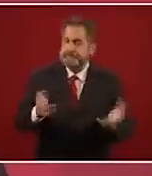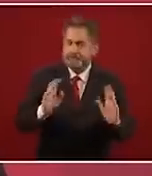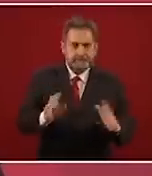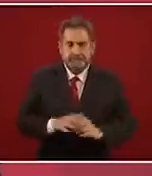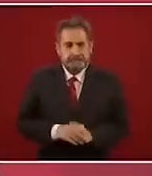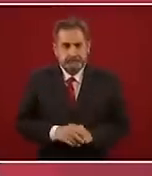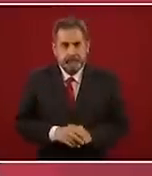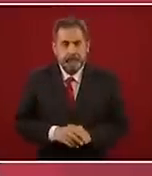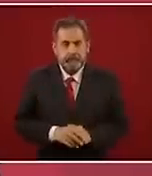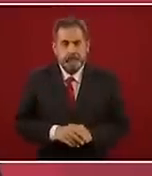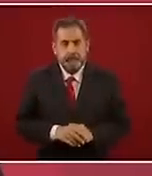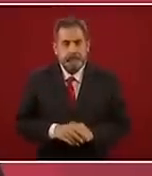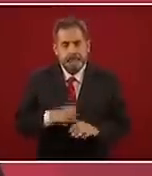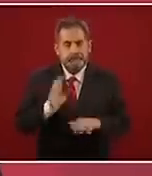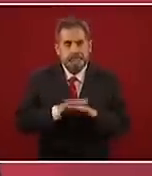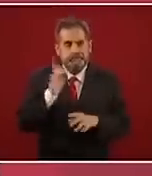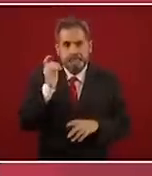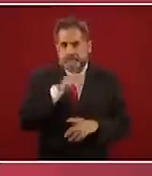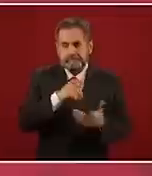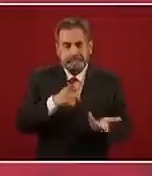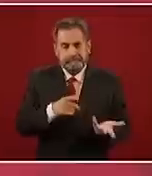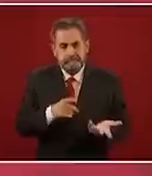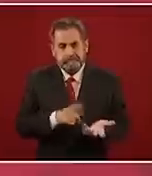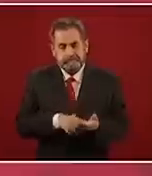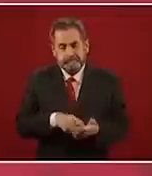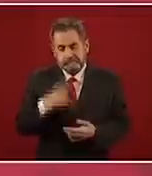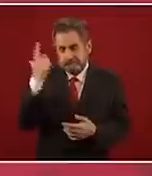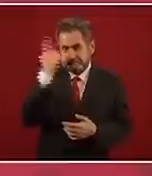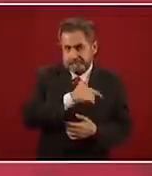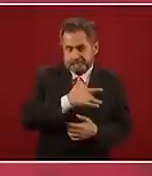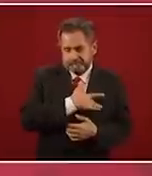la parte más dolorosa, dramática,